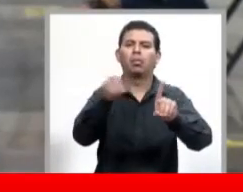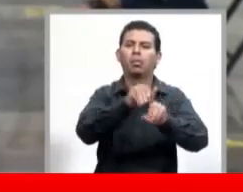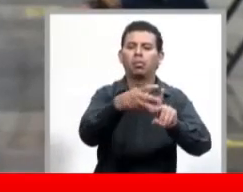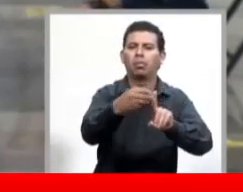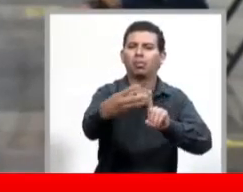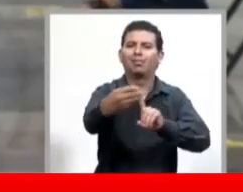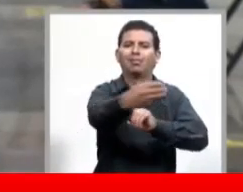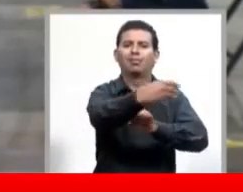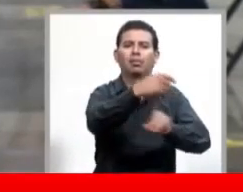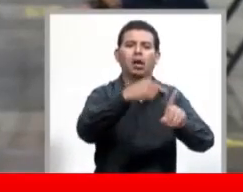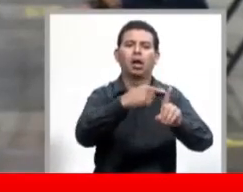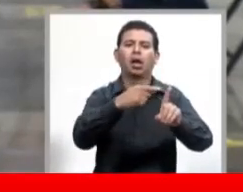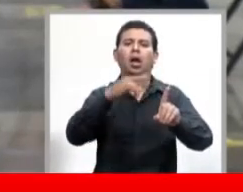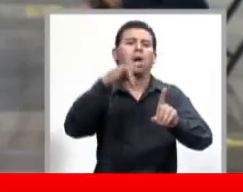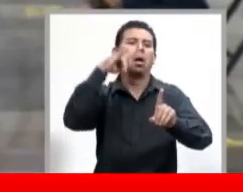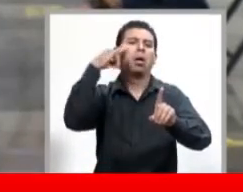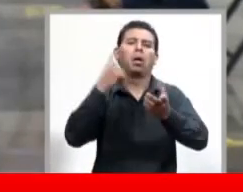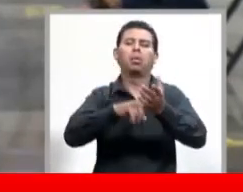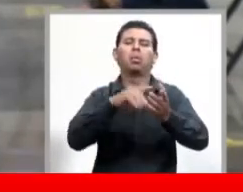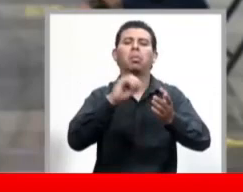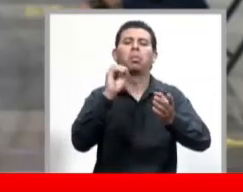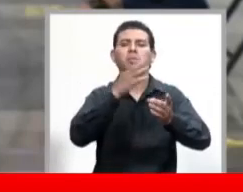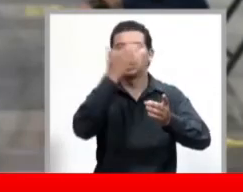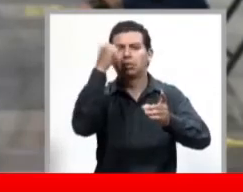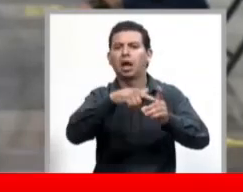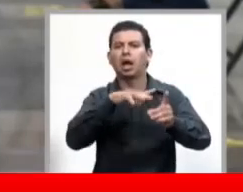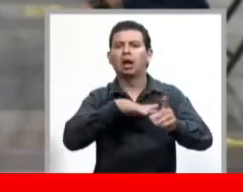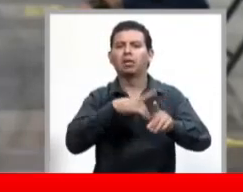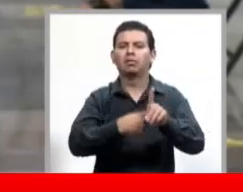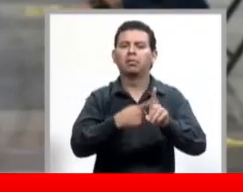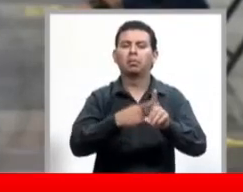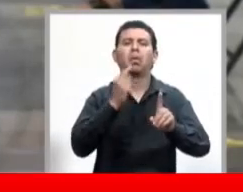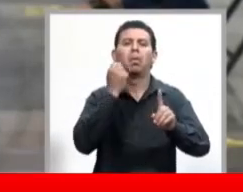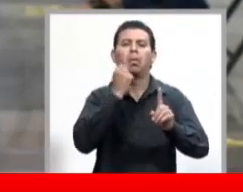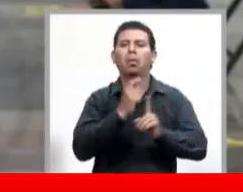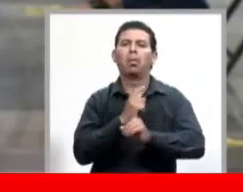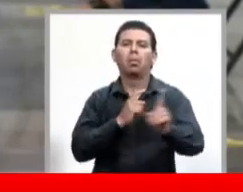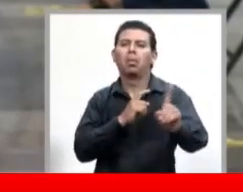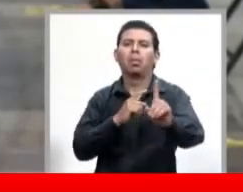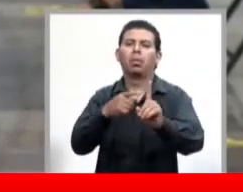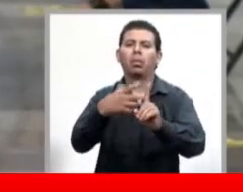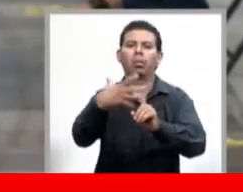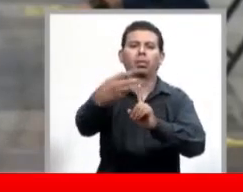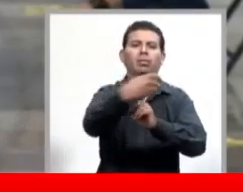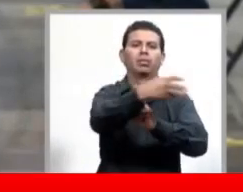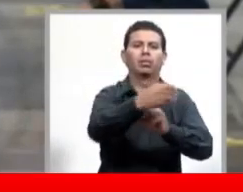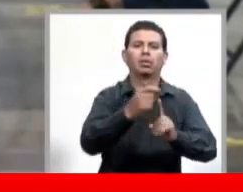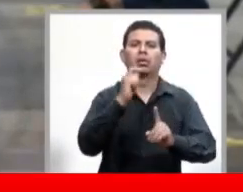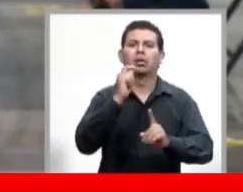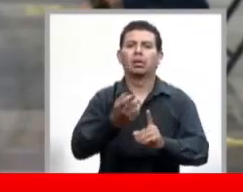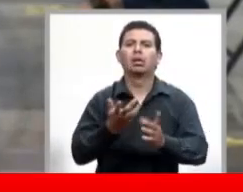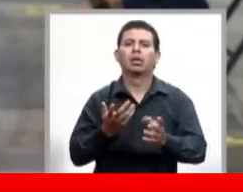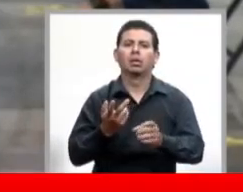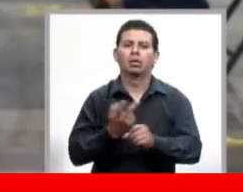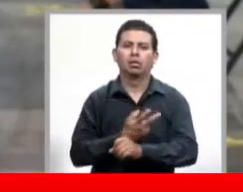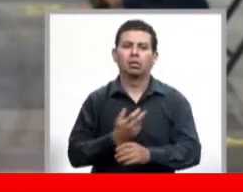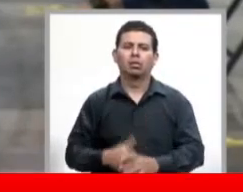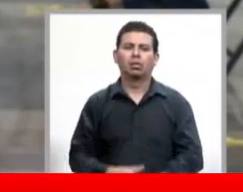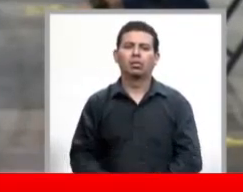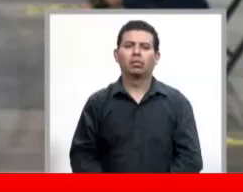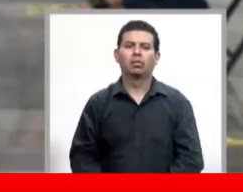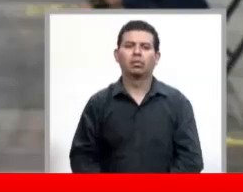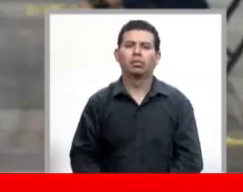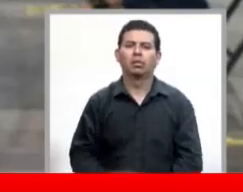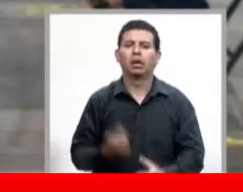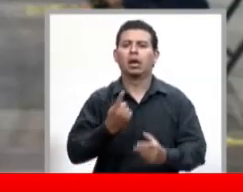parece que va a continuar haciendo esas entregas ahora en espacios públicos, y está comprometiendo al gobierno de Oaxaca a que ustedes les